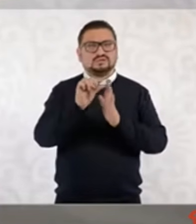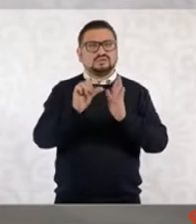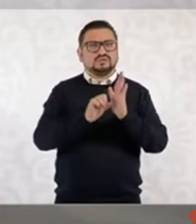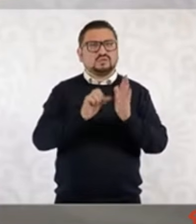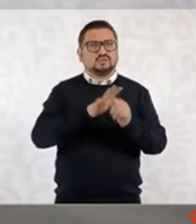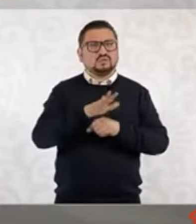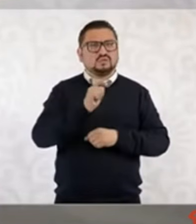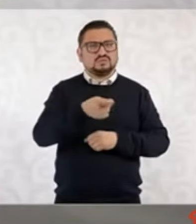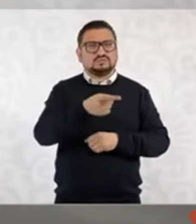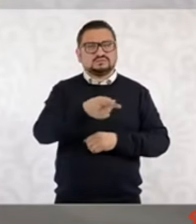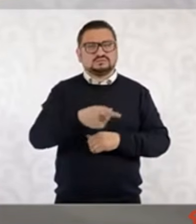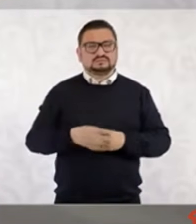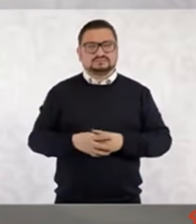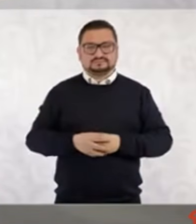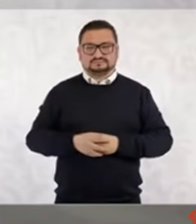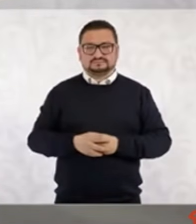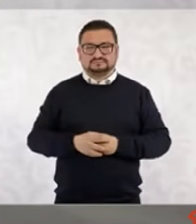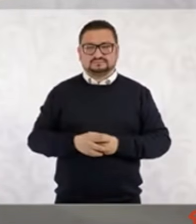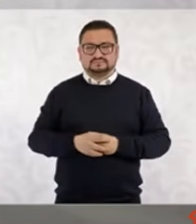me...